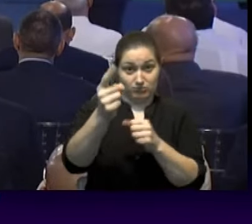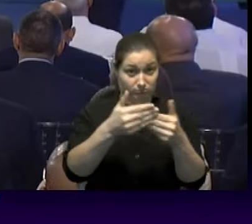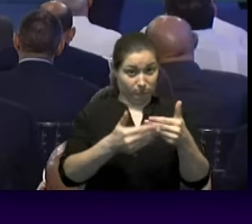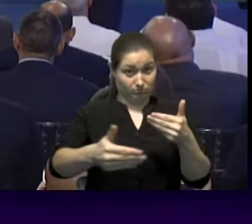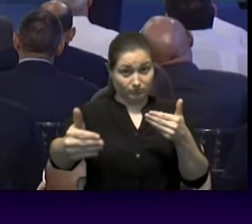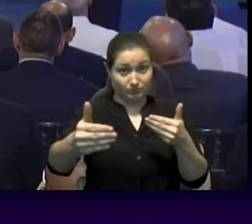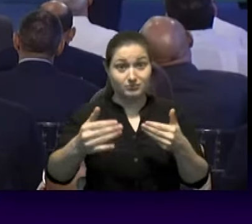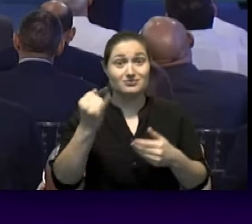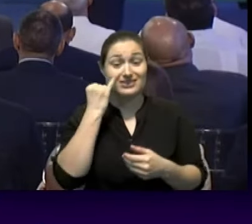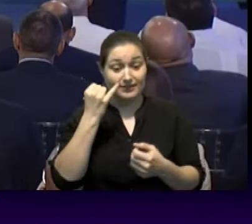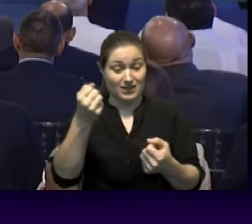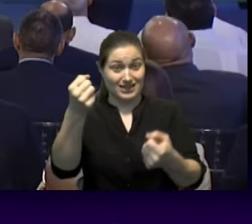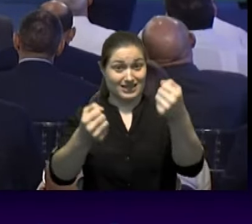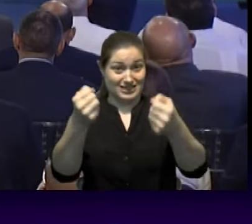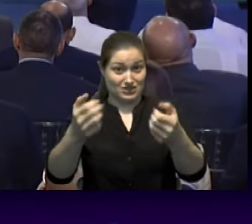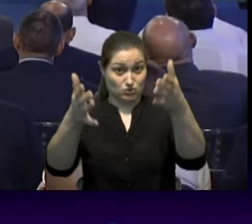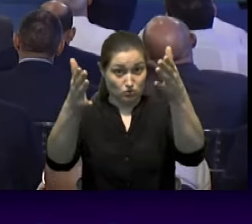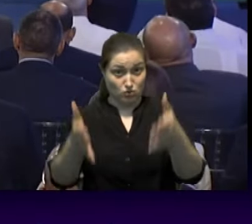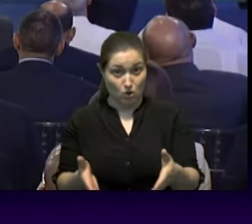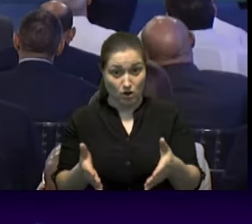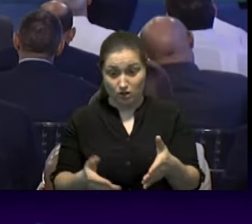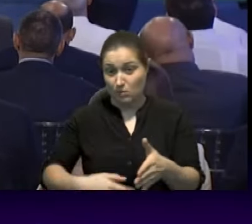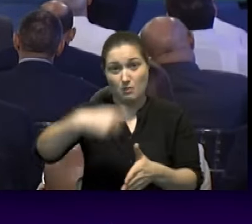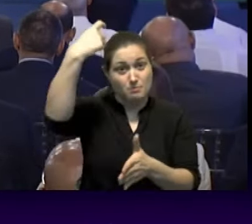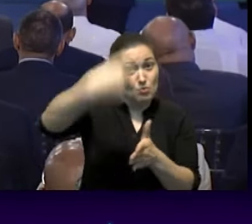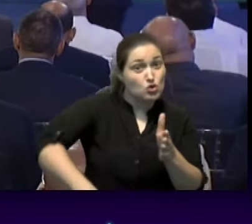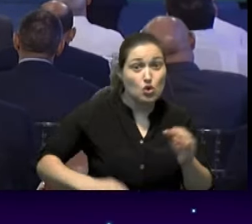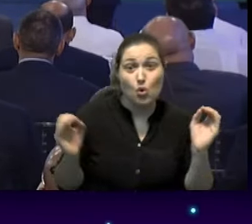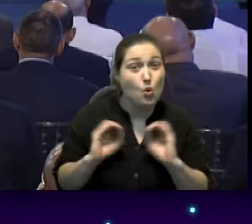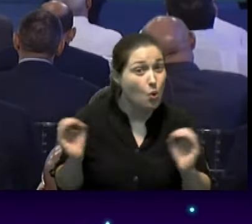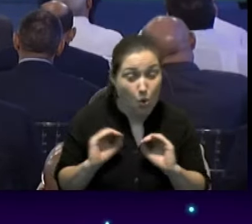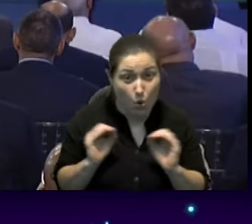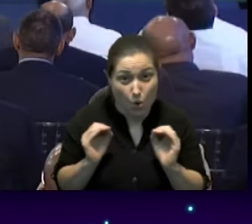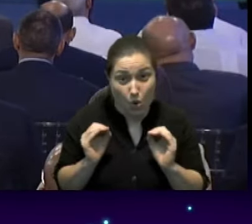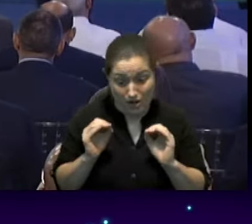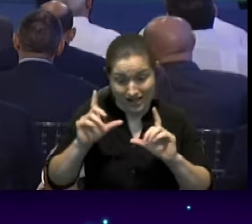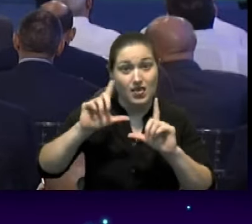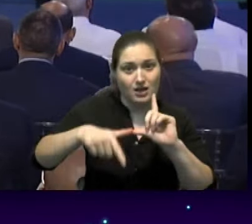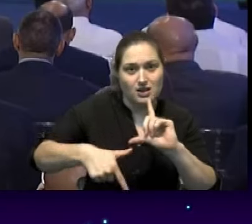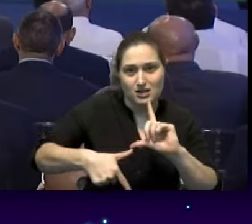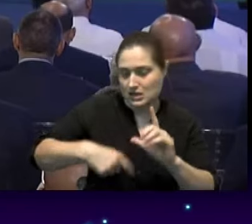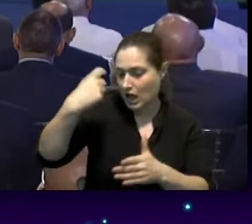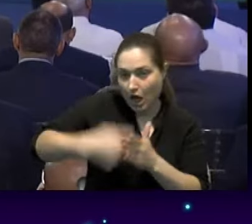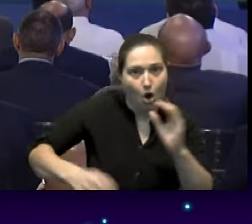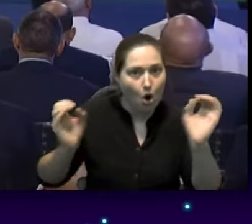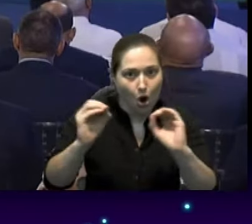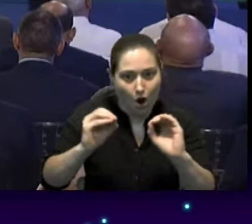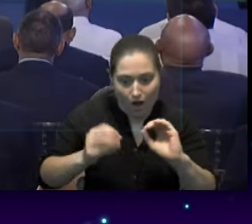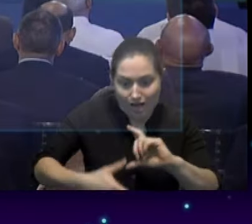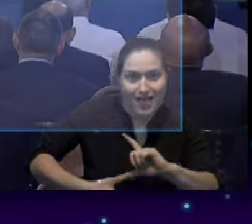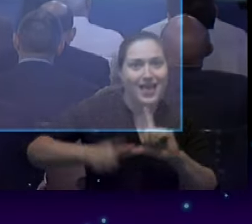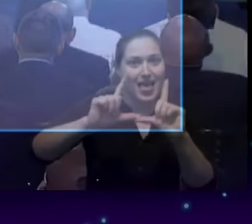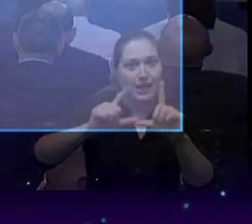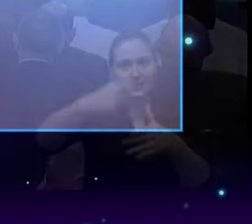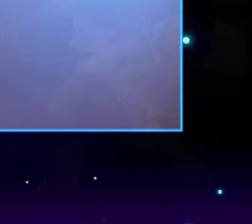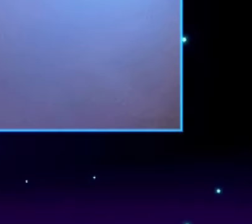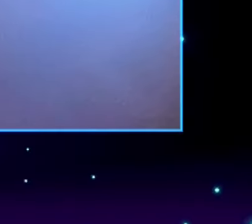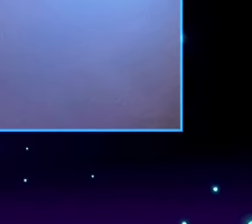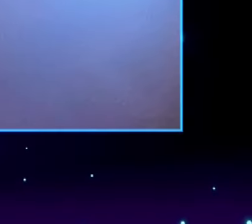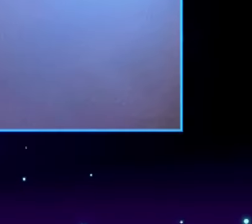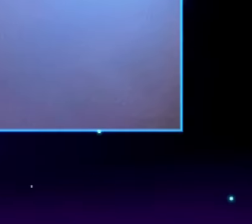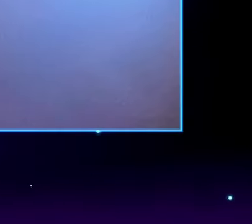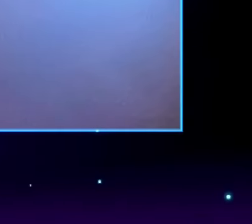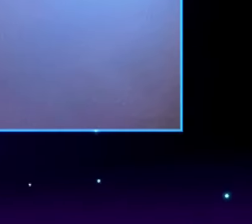conductor que no tenga una infracción va a recibir un descuento cuando vaya hacer una renovación de